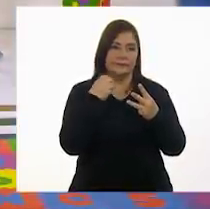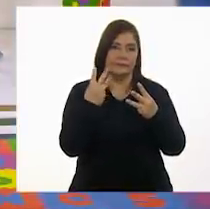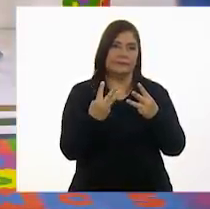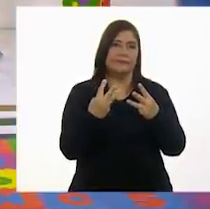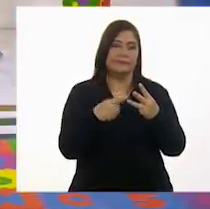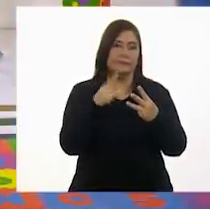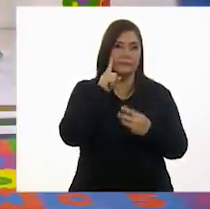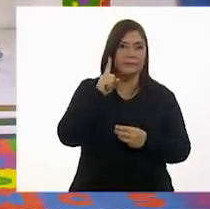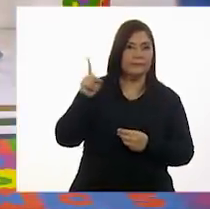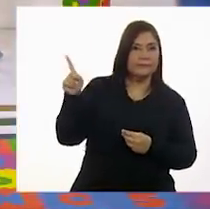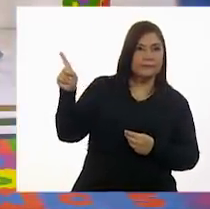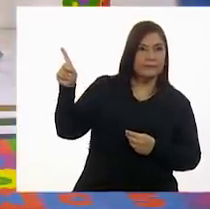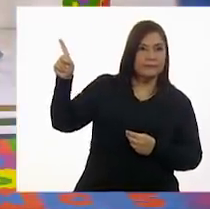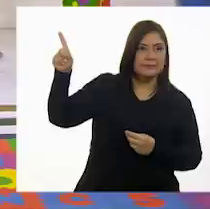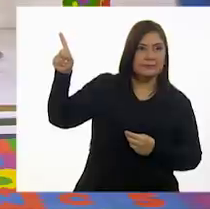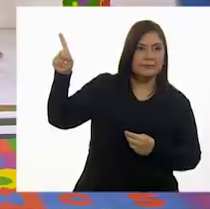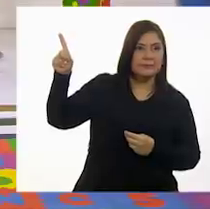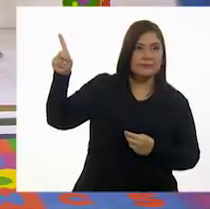tres